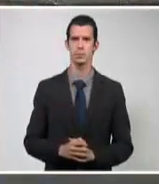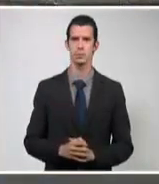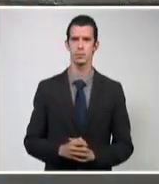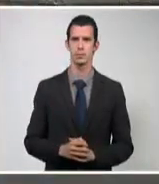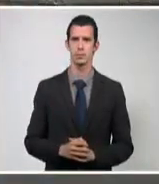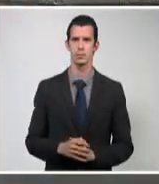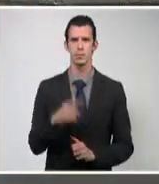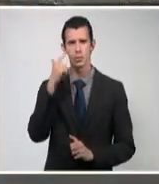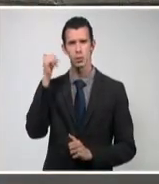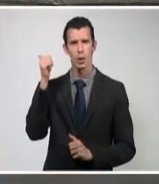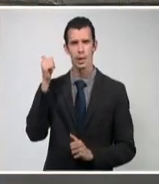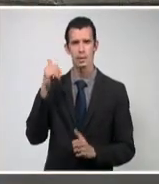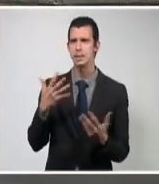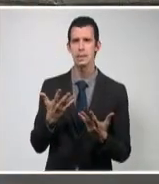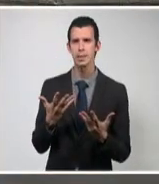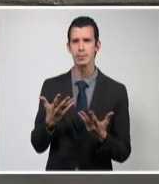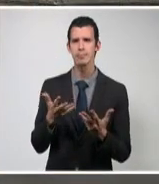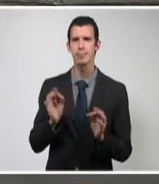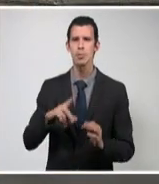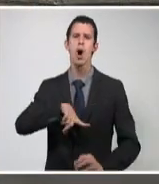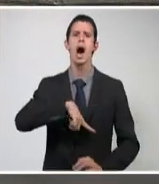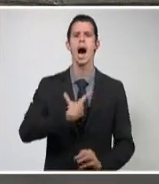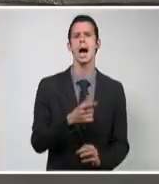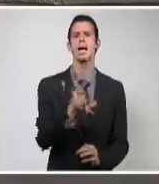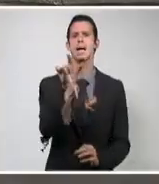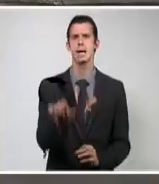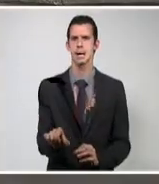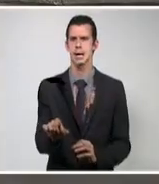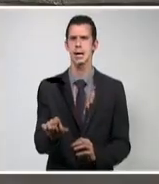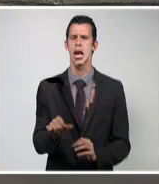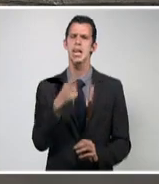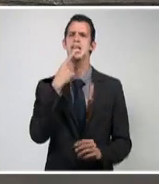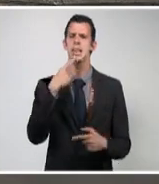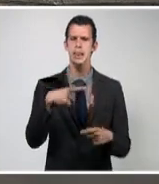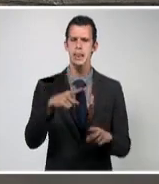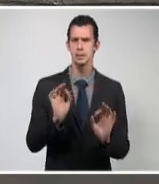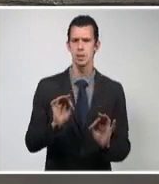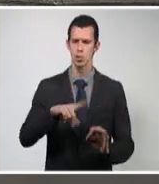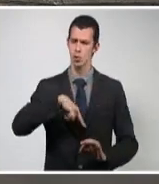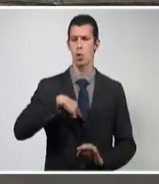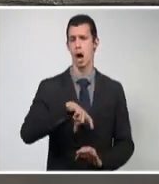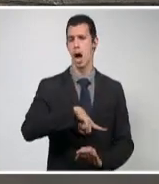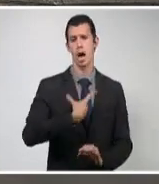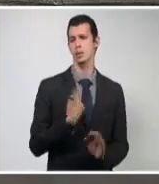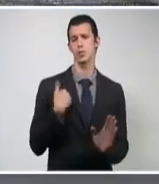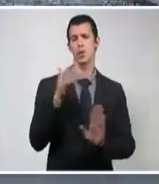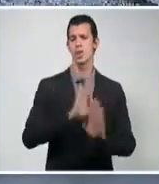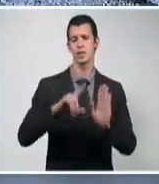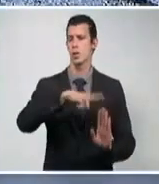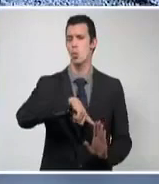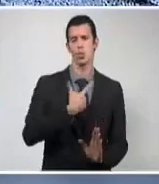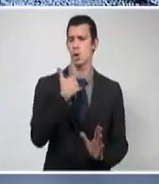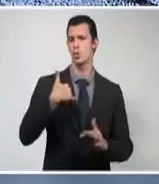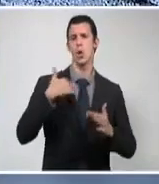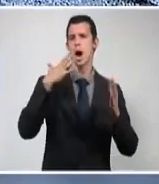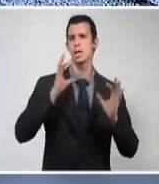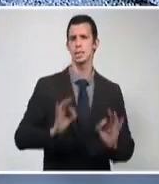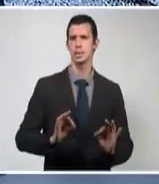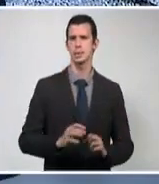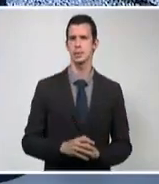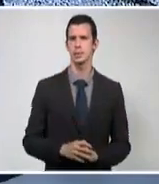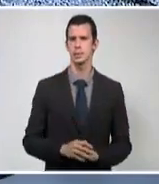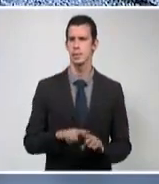propósitos que esos, los artísticos. Vamos a empezar por la definición que le damos a lo que ustedes están viendo.